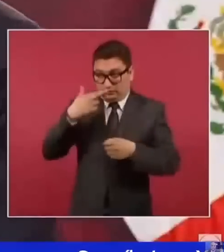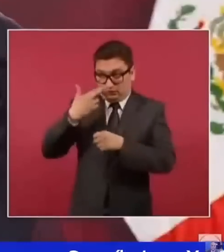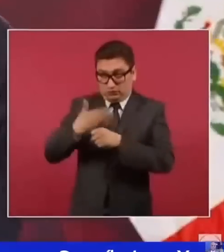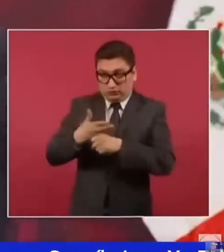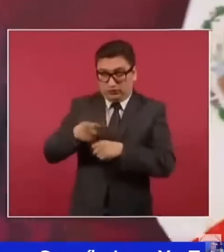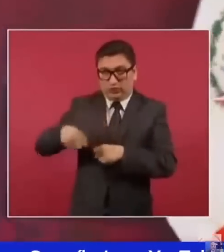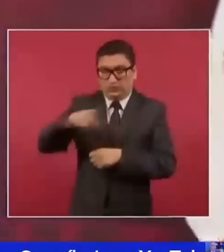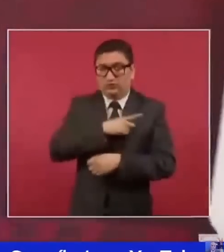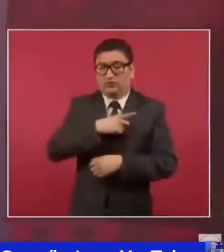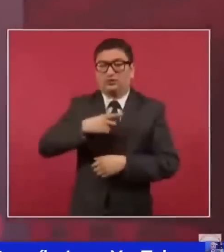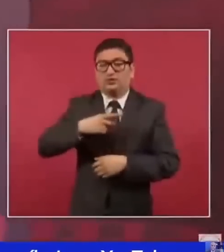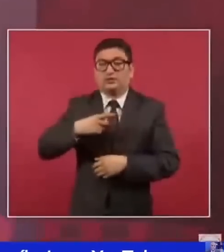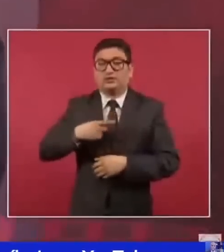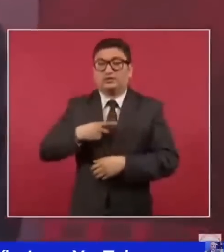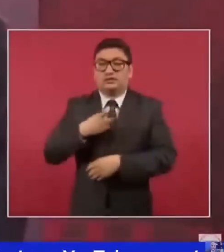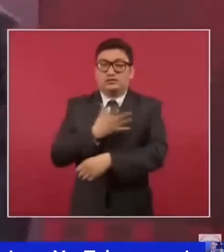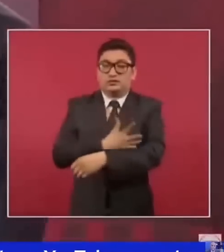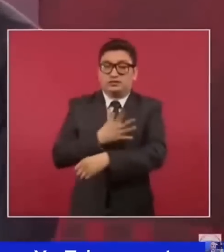íntegros,